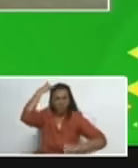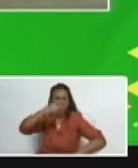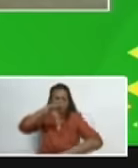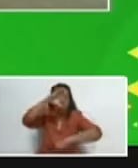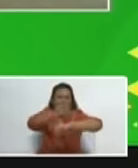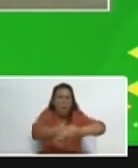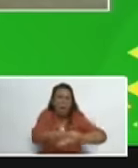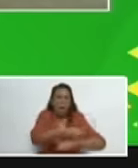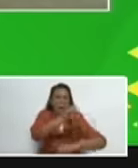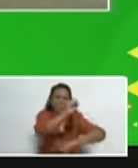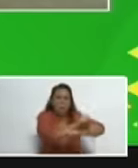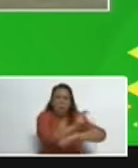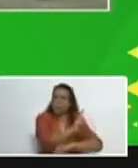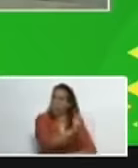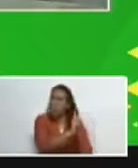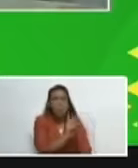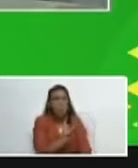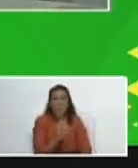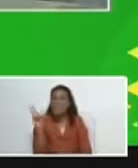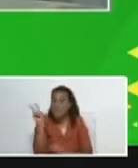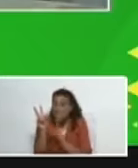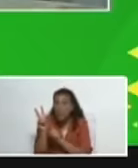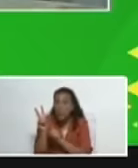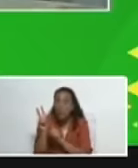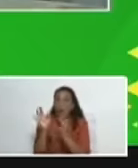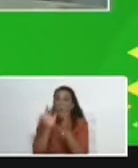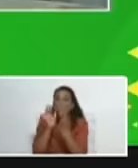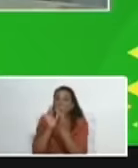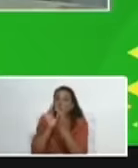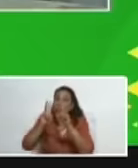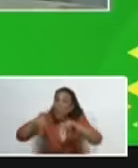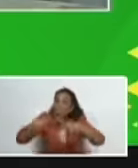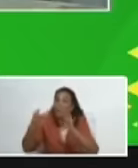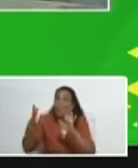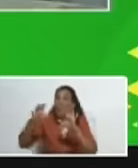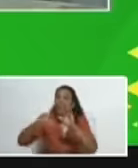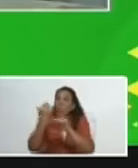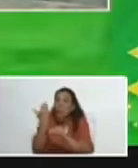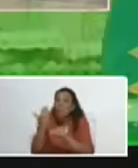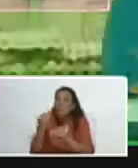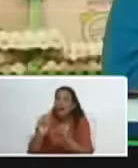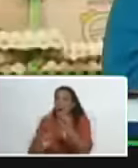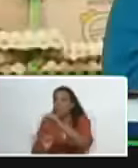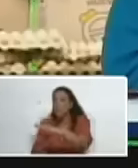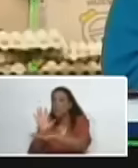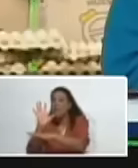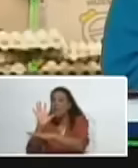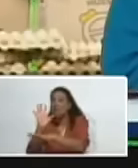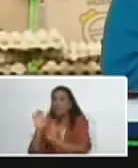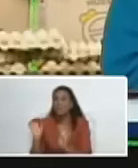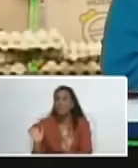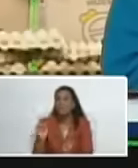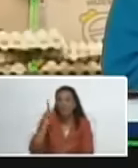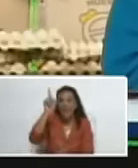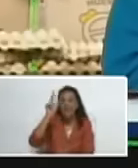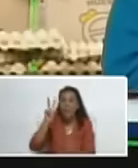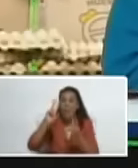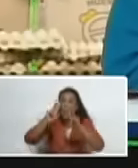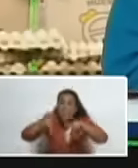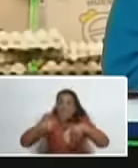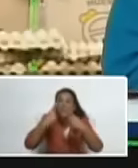esclavistas. Y Venezuela está articulado al mundo nuevo, a los BRICS. Ese es el mundo